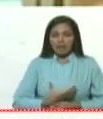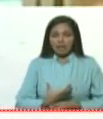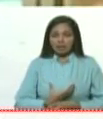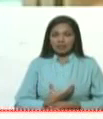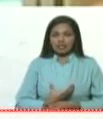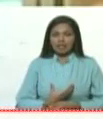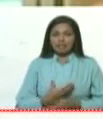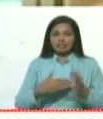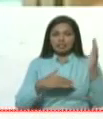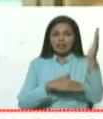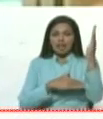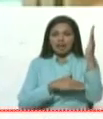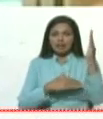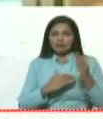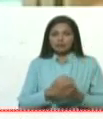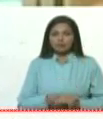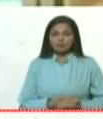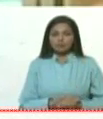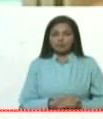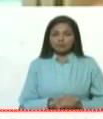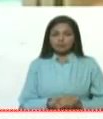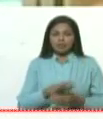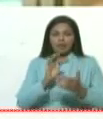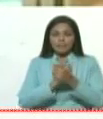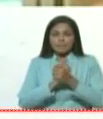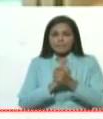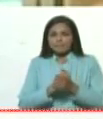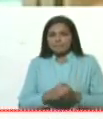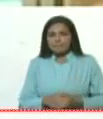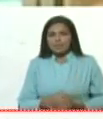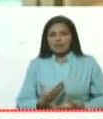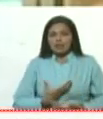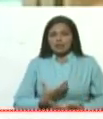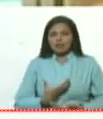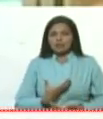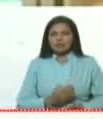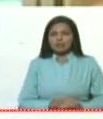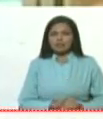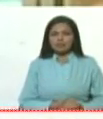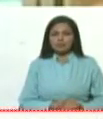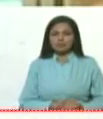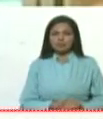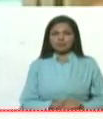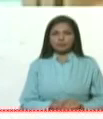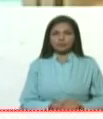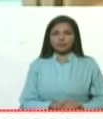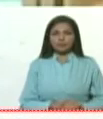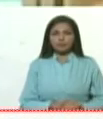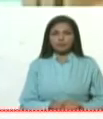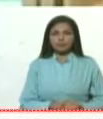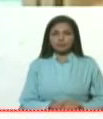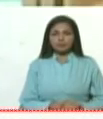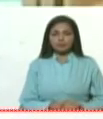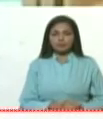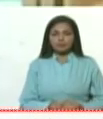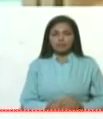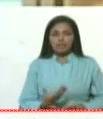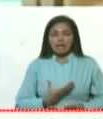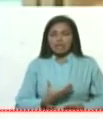Mirna Víez, camarada Mirna Víez, compañera Mirna Víez,